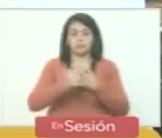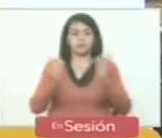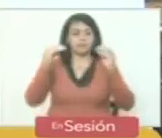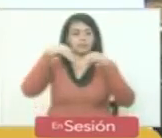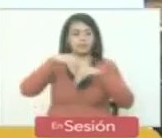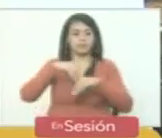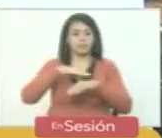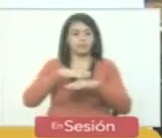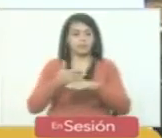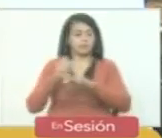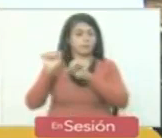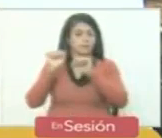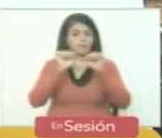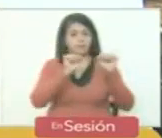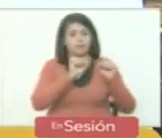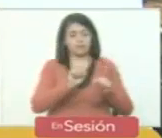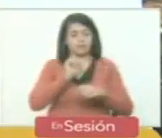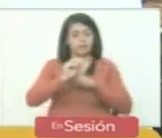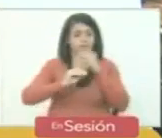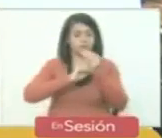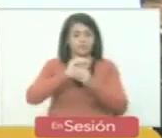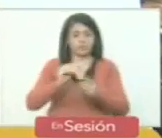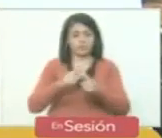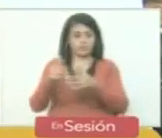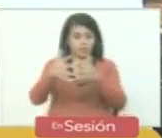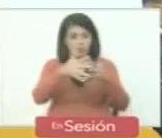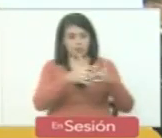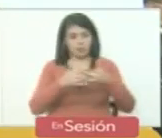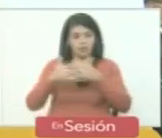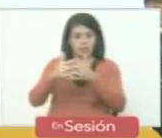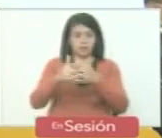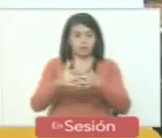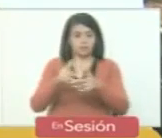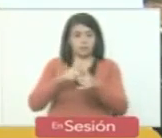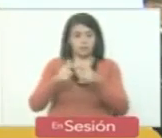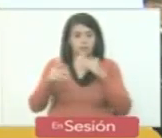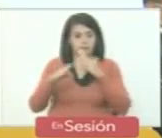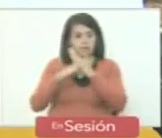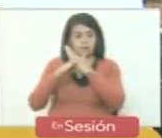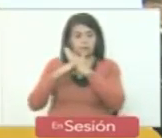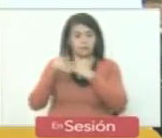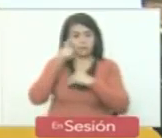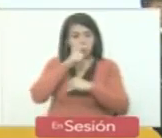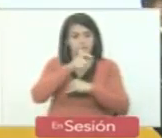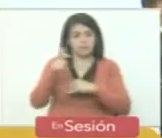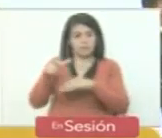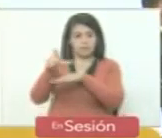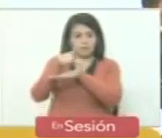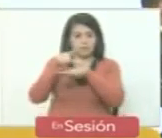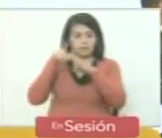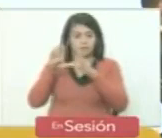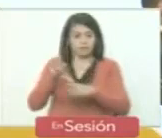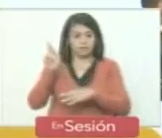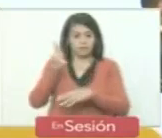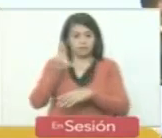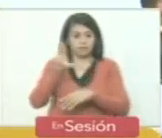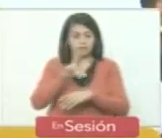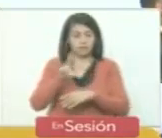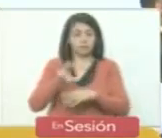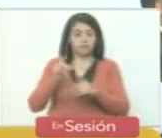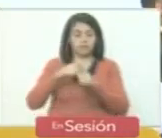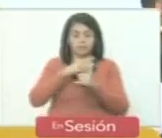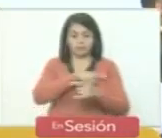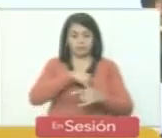acuerdo en rechazo a la provocación del imperialismo norteamericano contra el pueblo y gobierno de la República